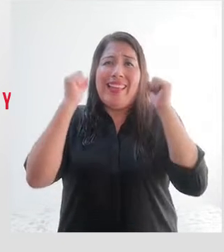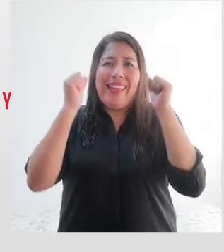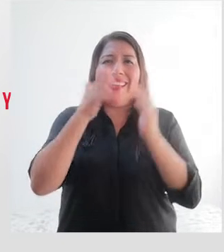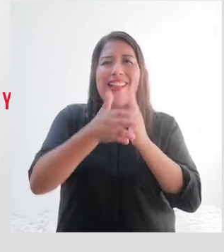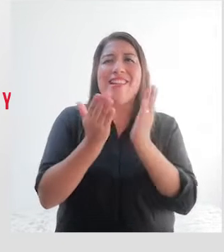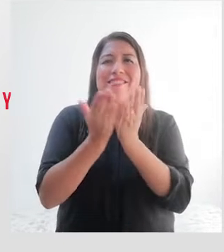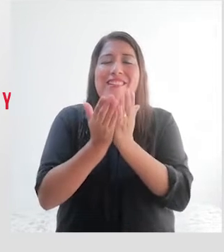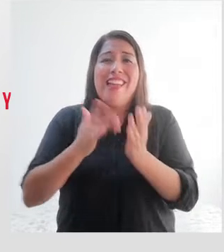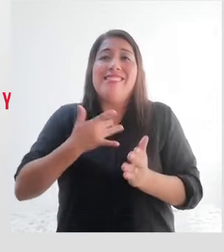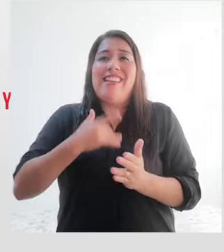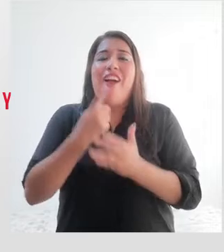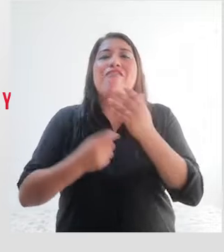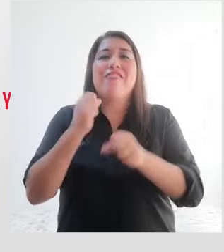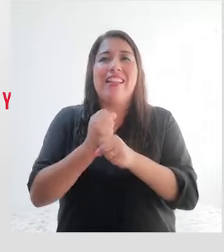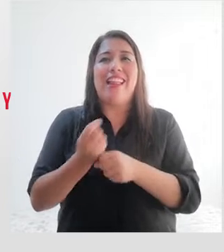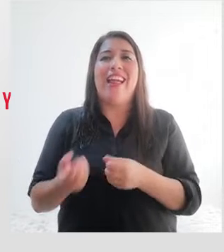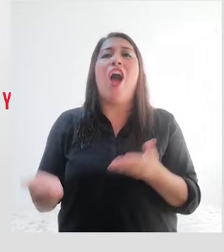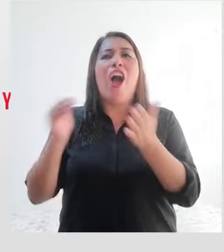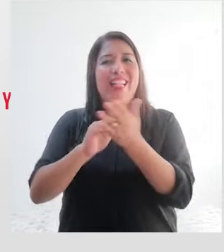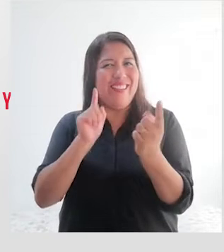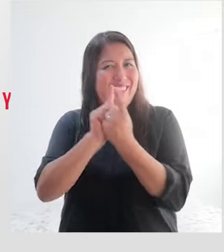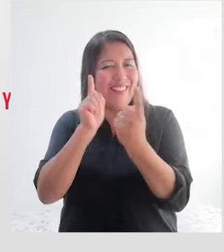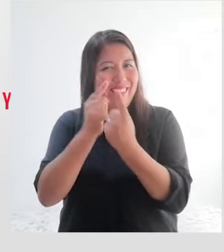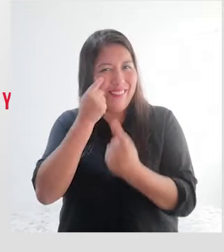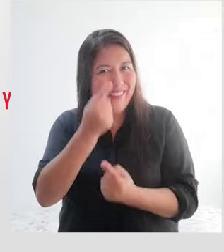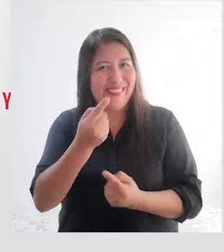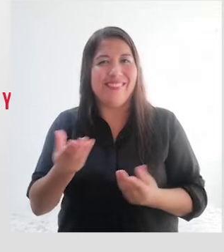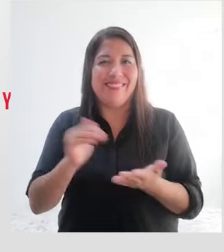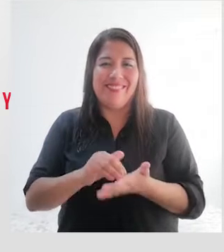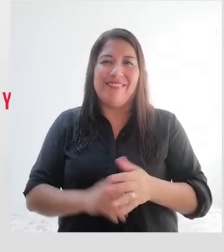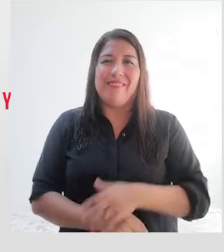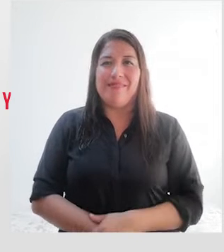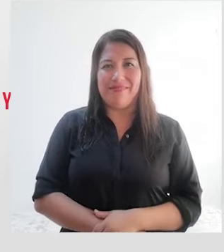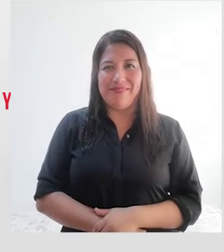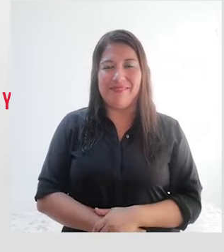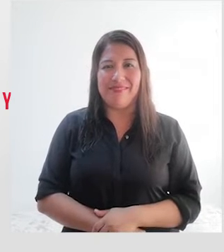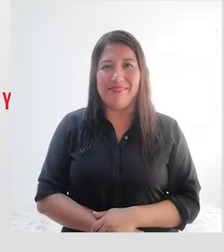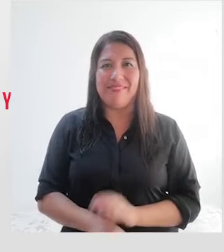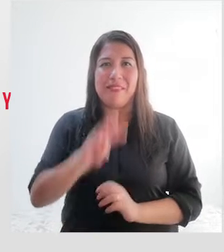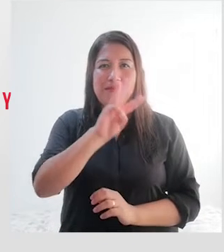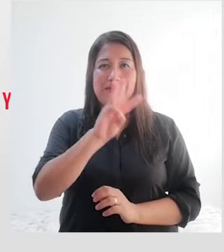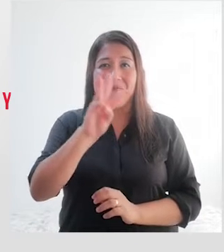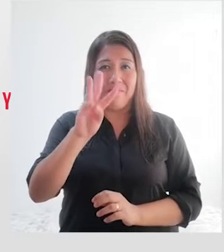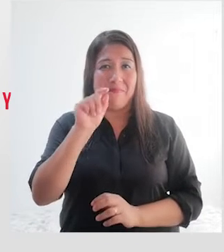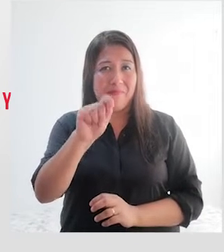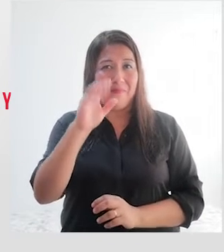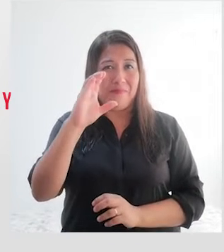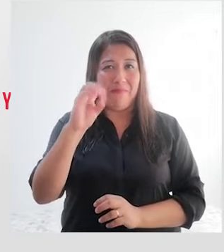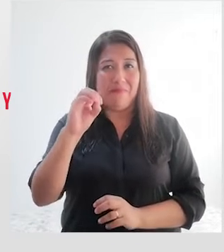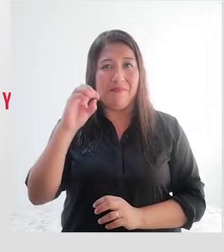al cole. Es hora de volver a encontrarnos. Conoce más en www